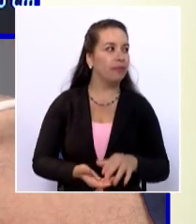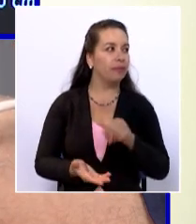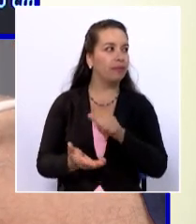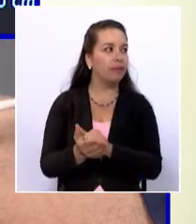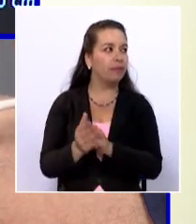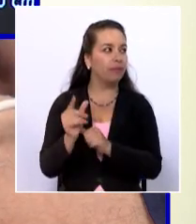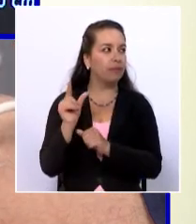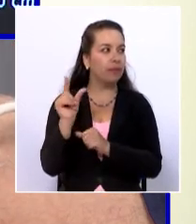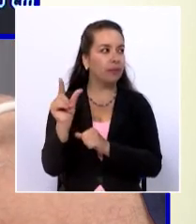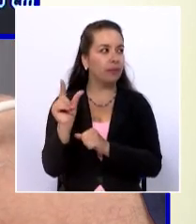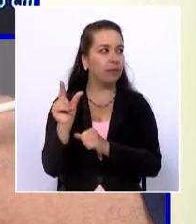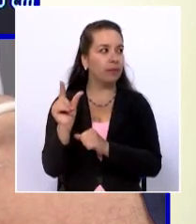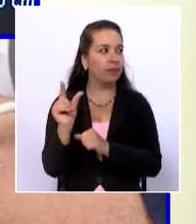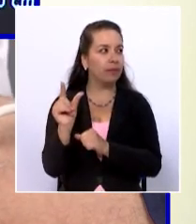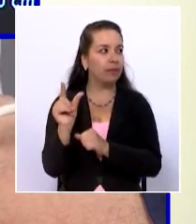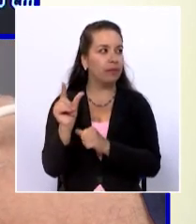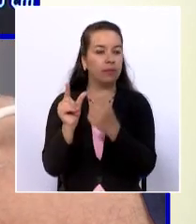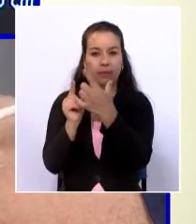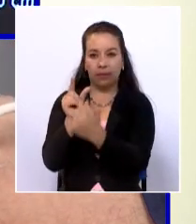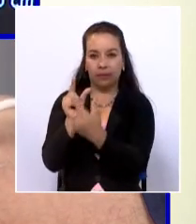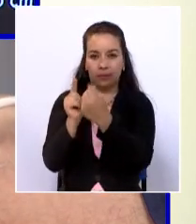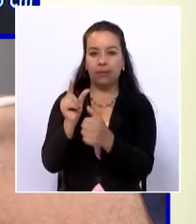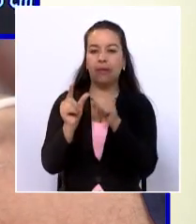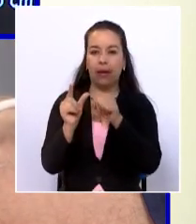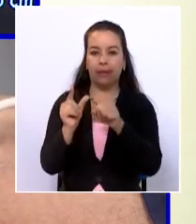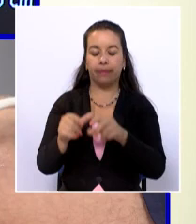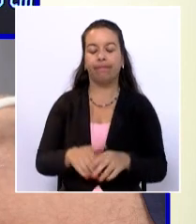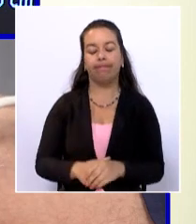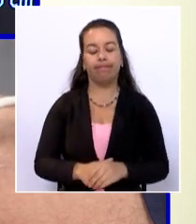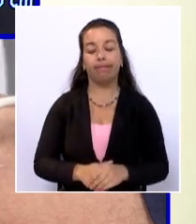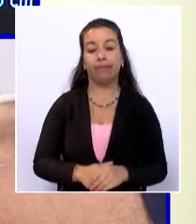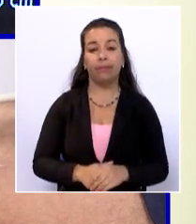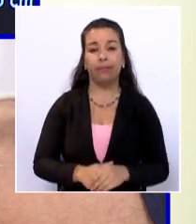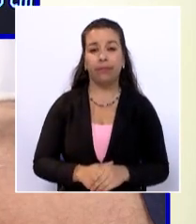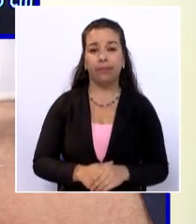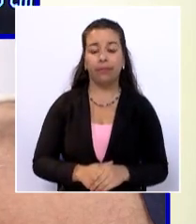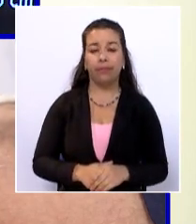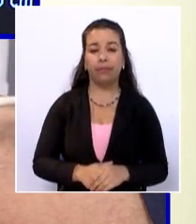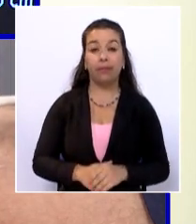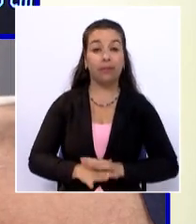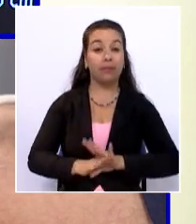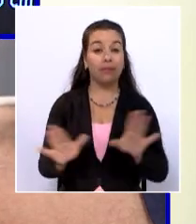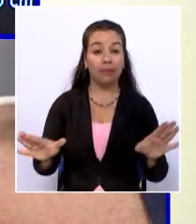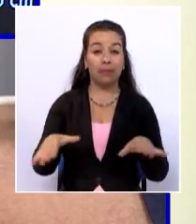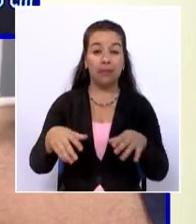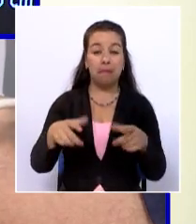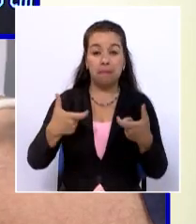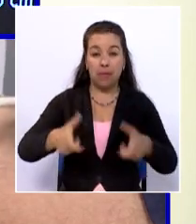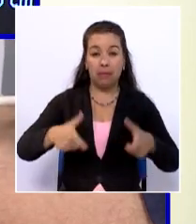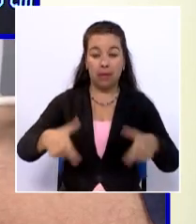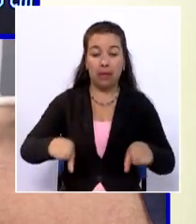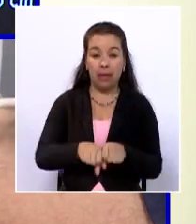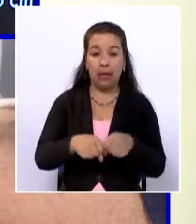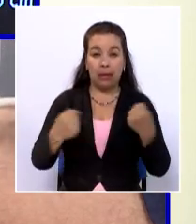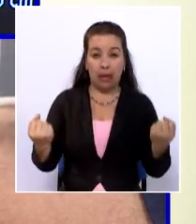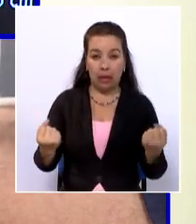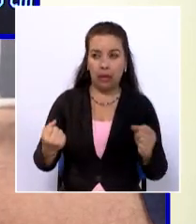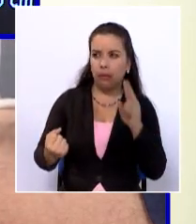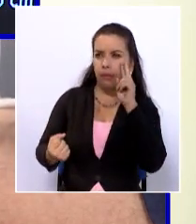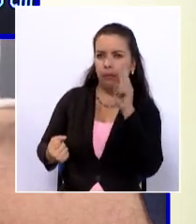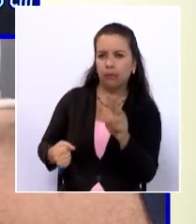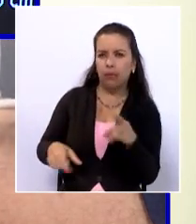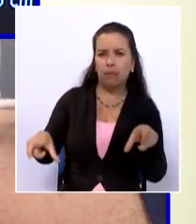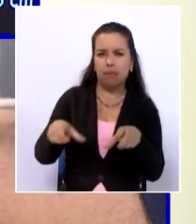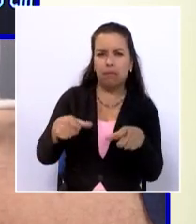triangulito con la punta hacia abajo ese es el ese es el menisco cuando el ministro se rompe periféricamente se observa porque él puede producir o